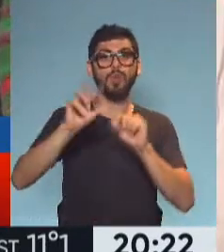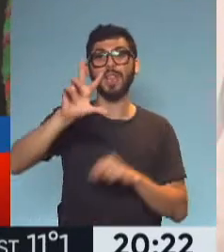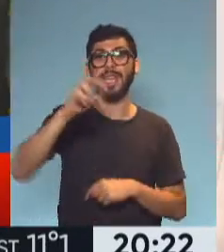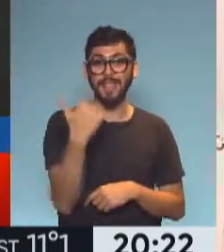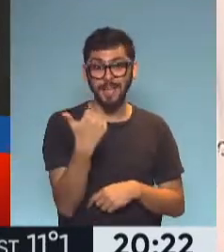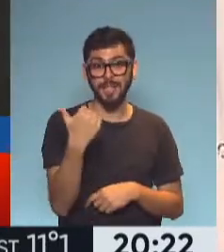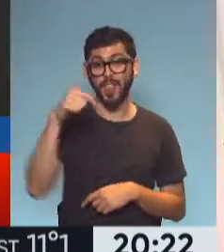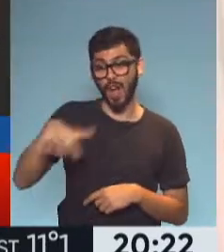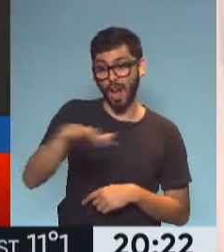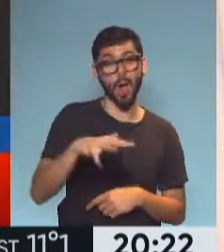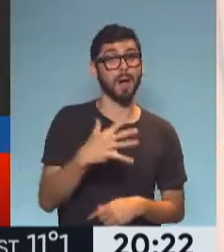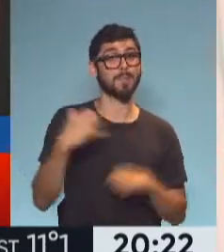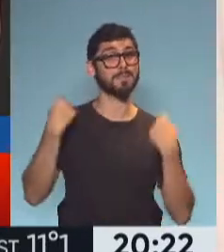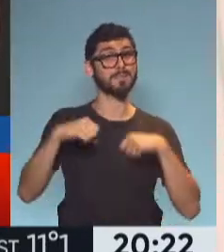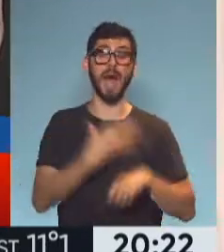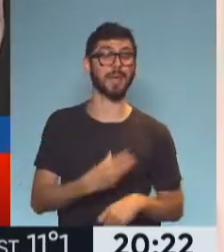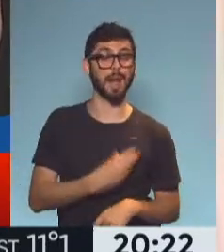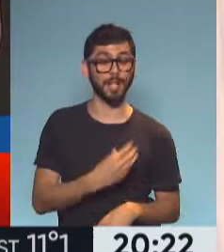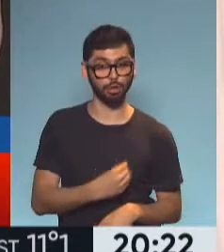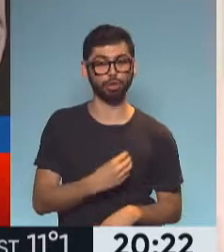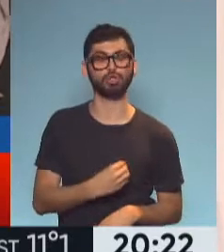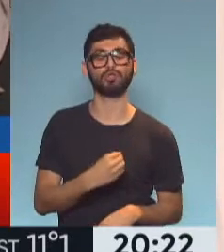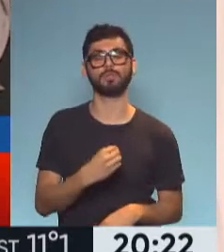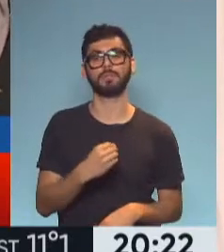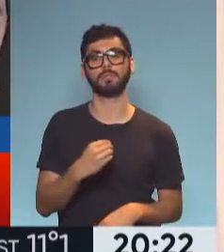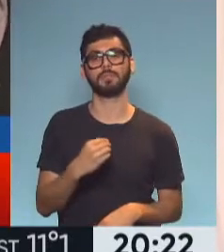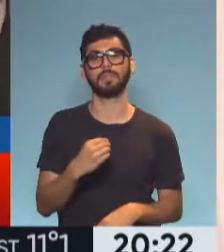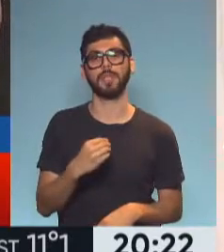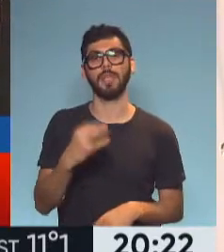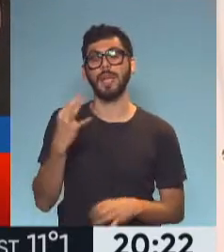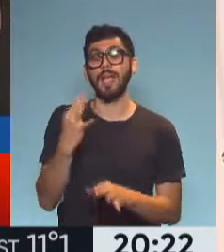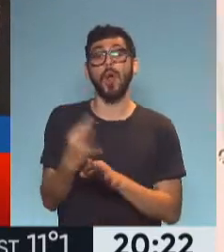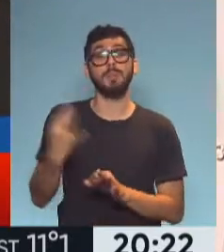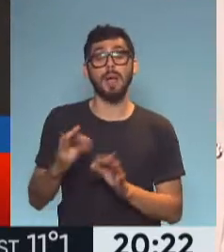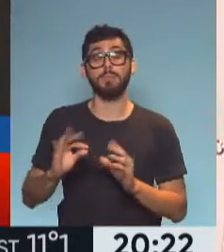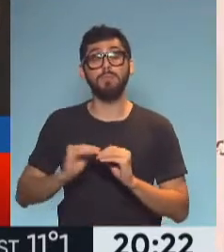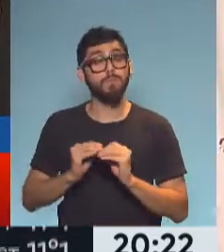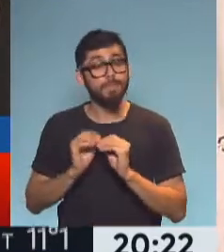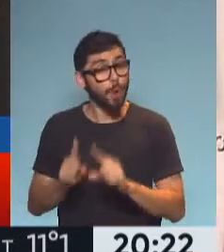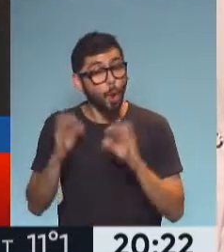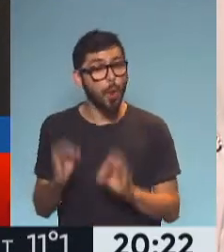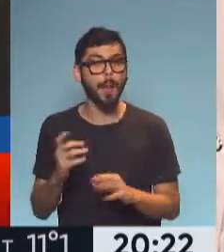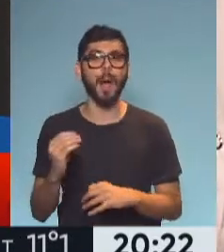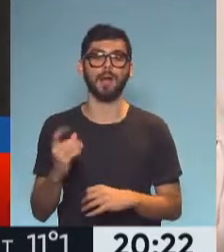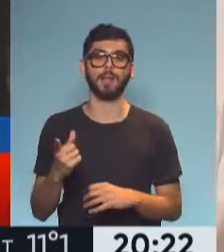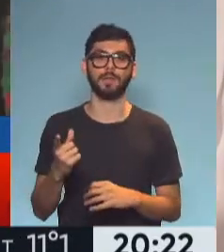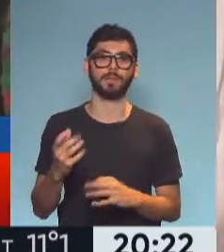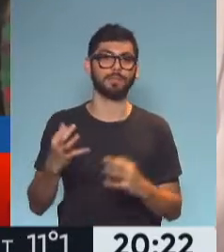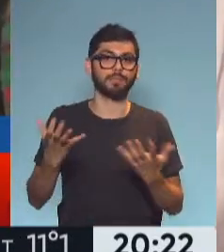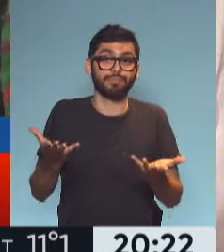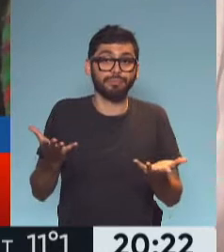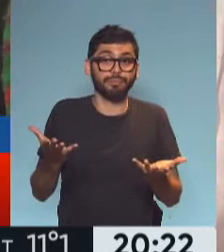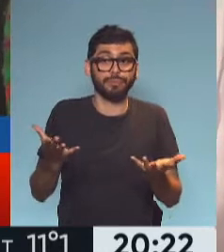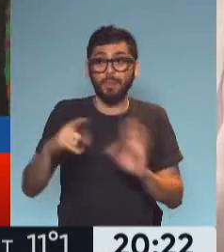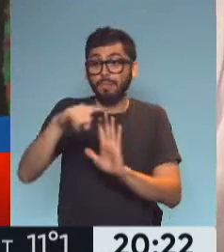36 de acá de Parque Patricios. El problema puntual de la educación especial es que justamente son inaplicables